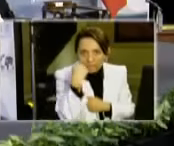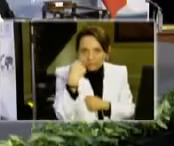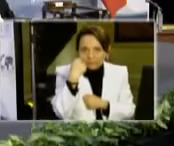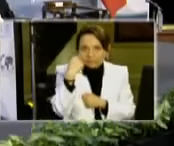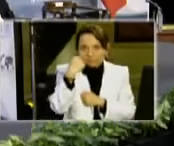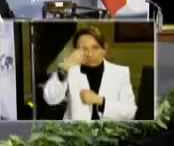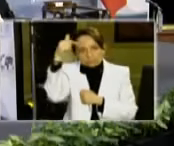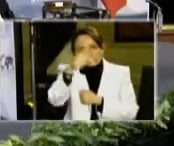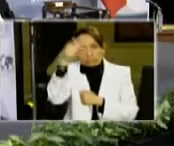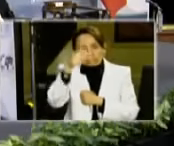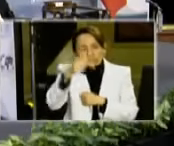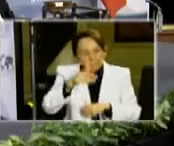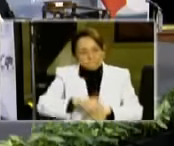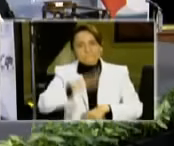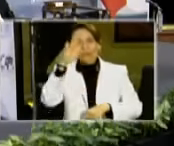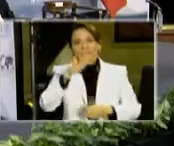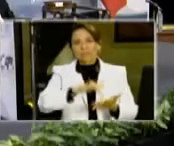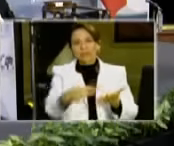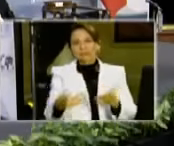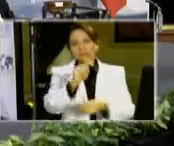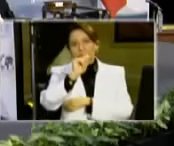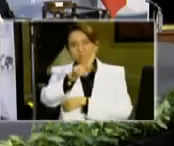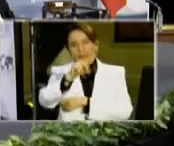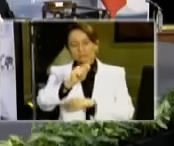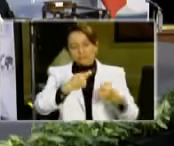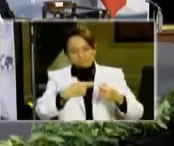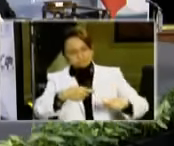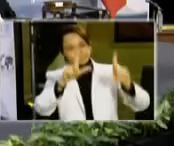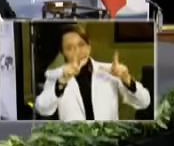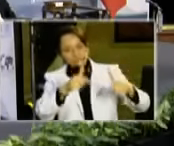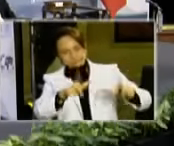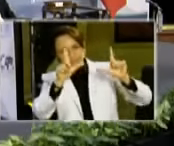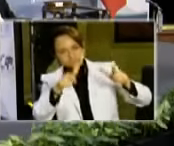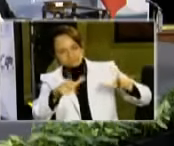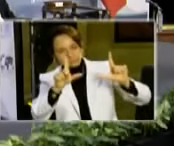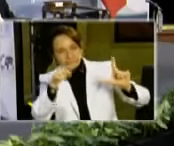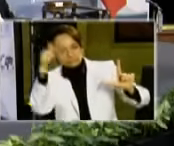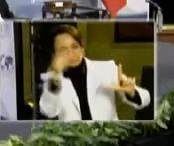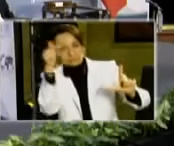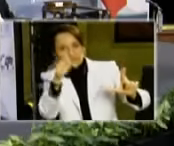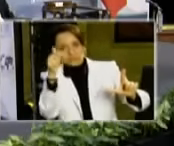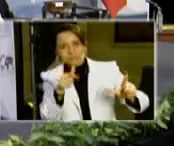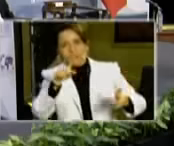política internacional, el marco en que debemos ubicar los desafíos